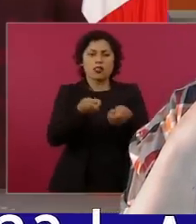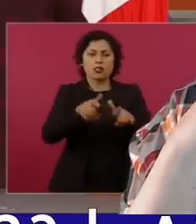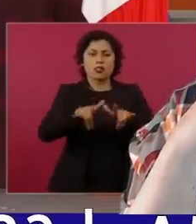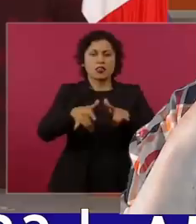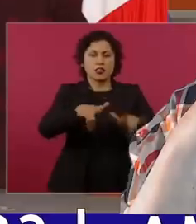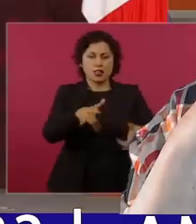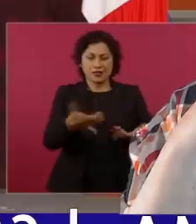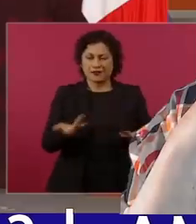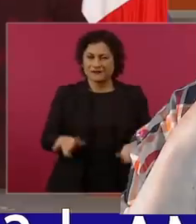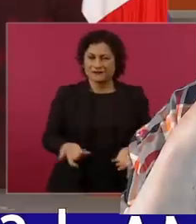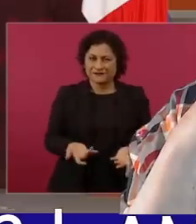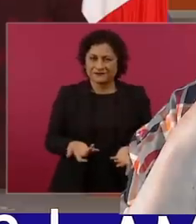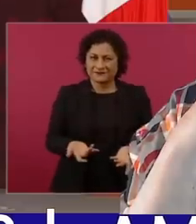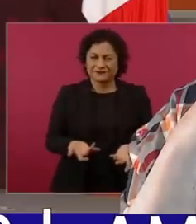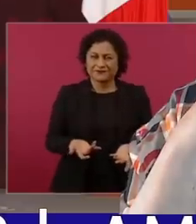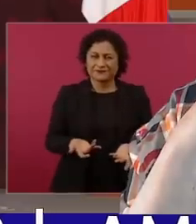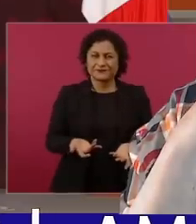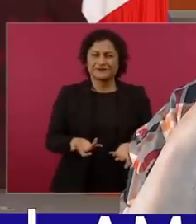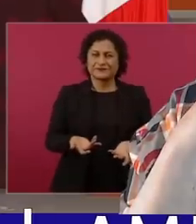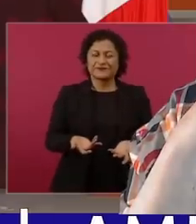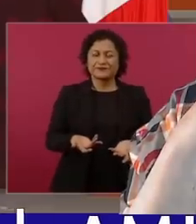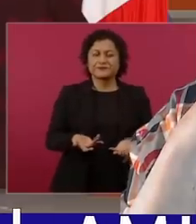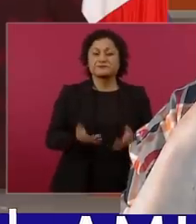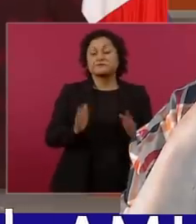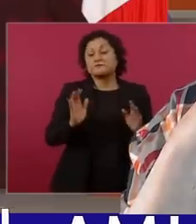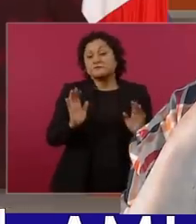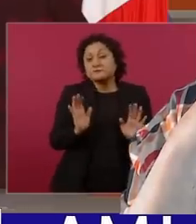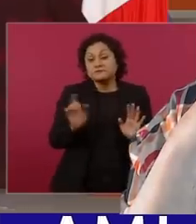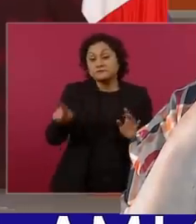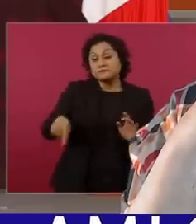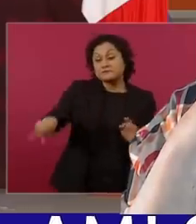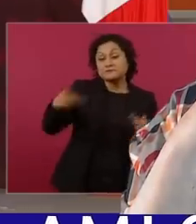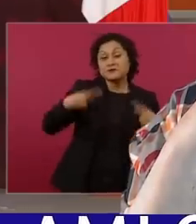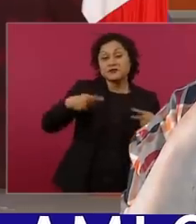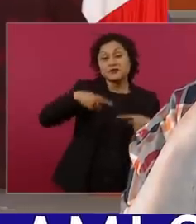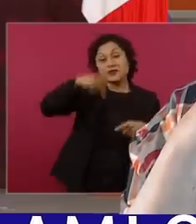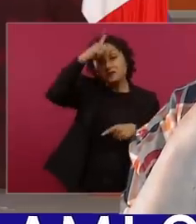Que eso ni tampoco lo deben de saber los peruanos.